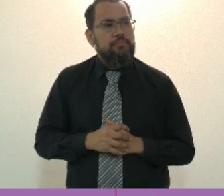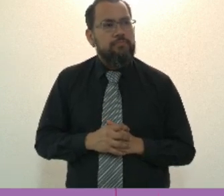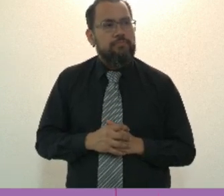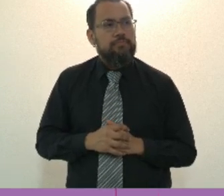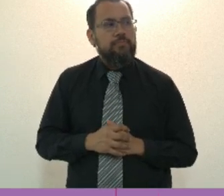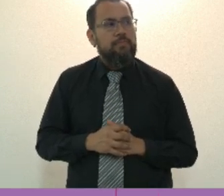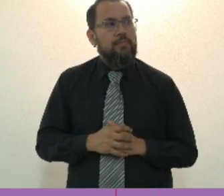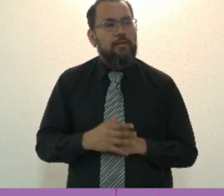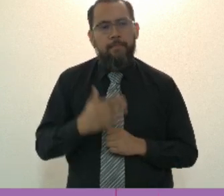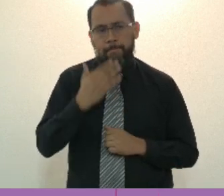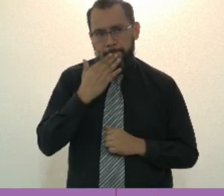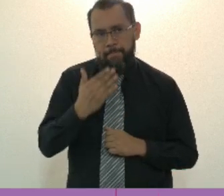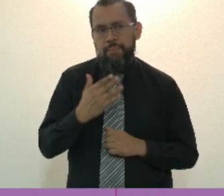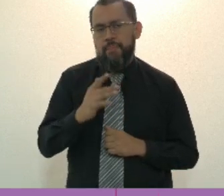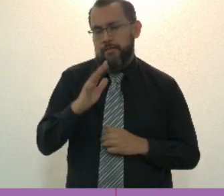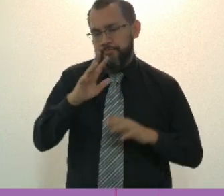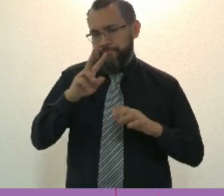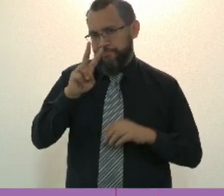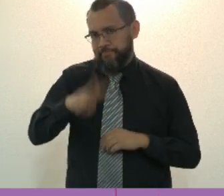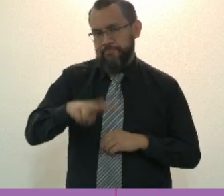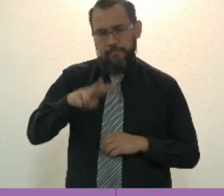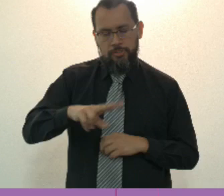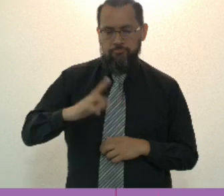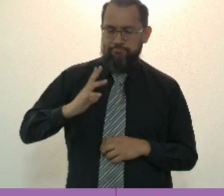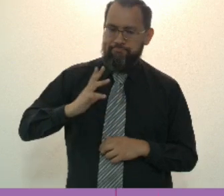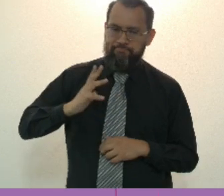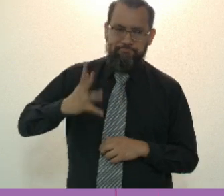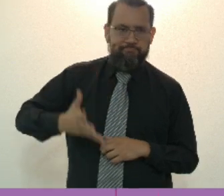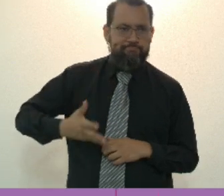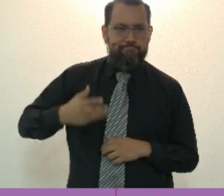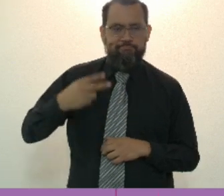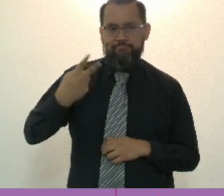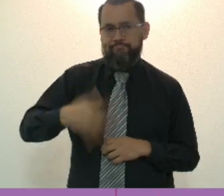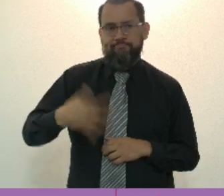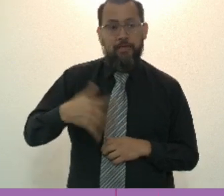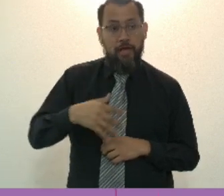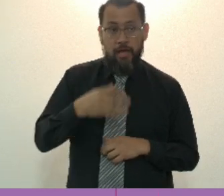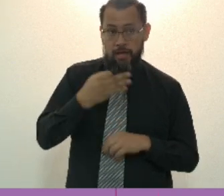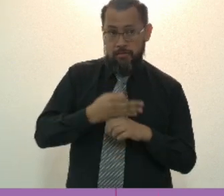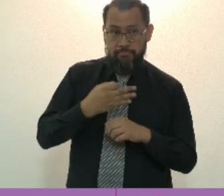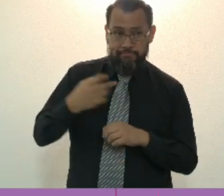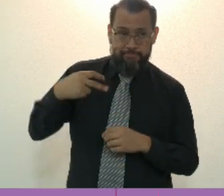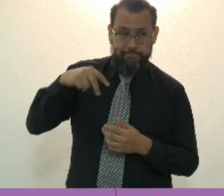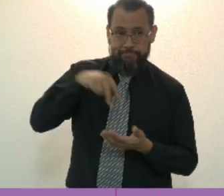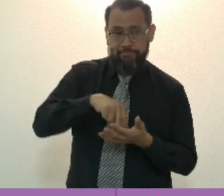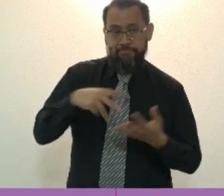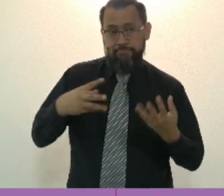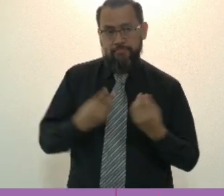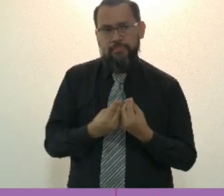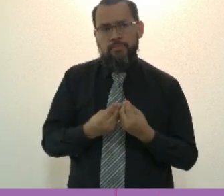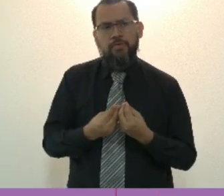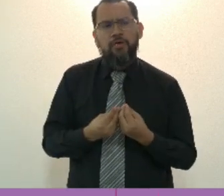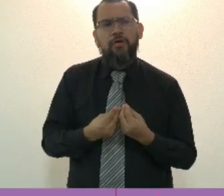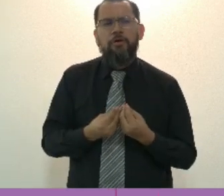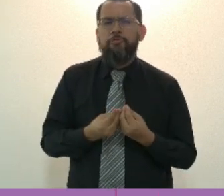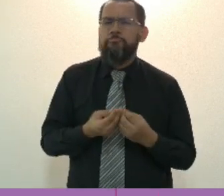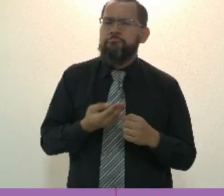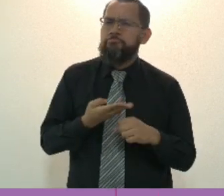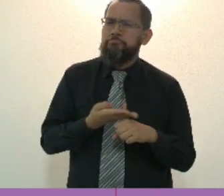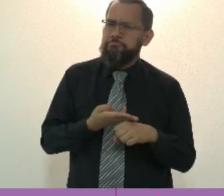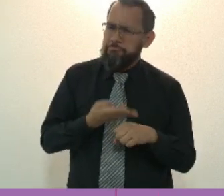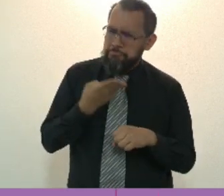Pues reitero de verdad que ha sido un honor que estar en este panel y que fue muy… pero